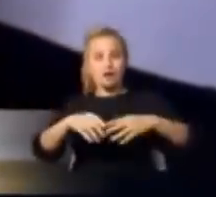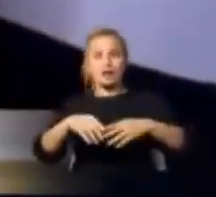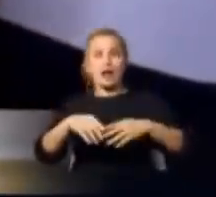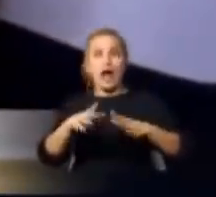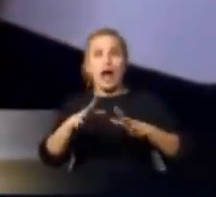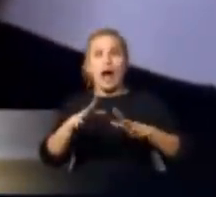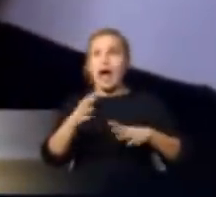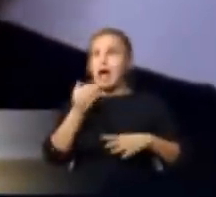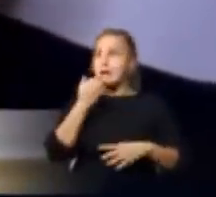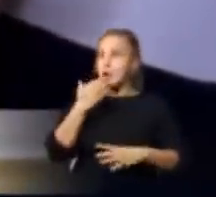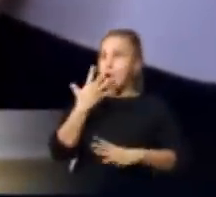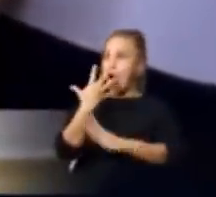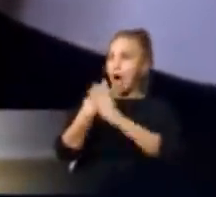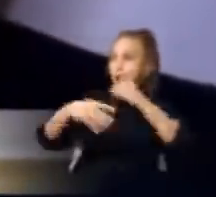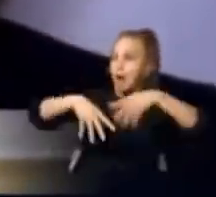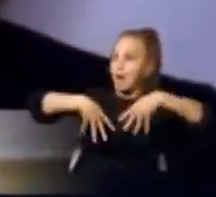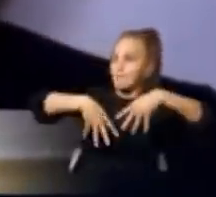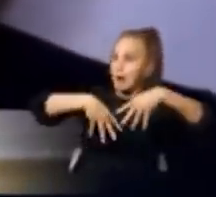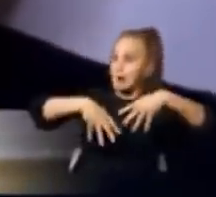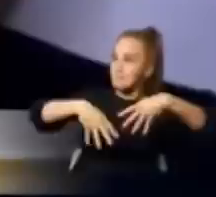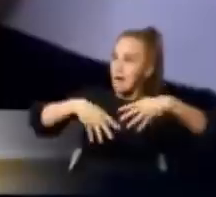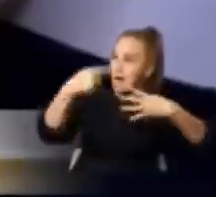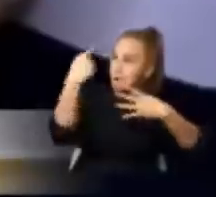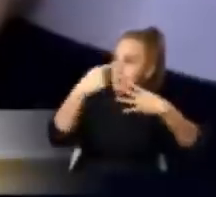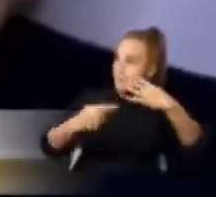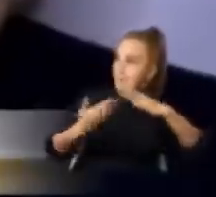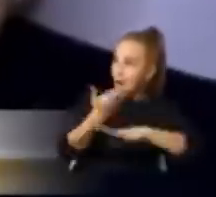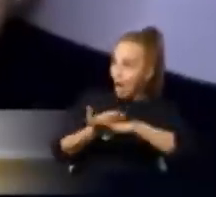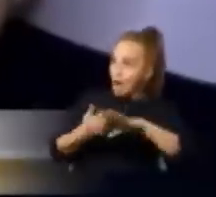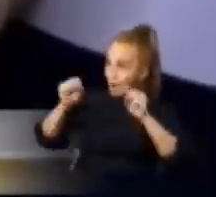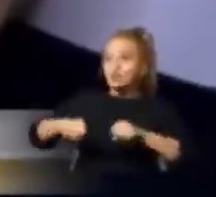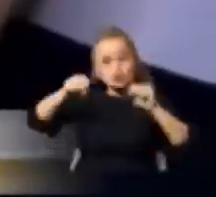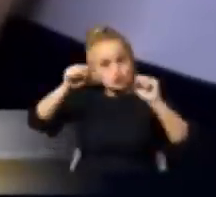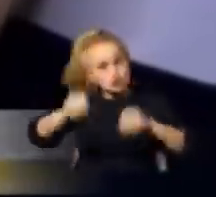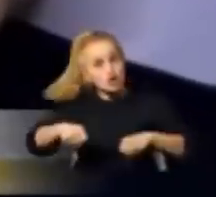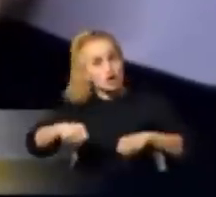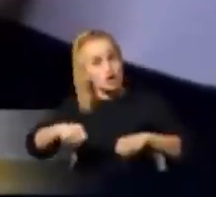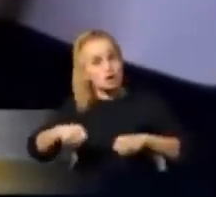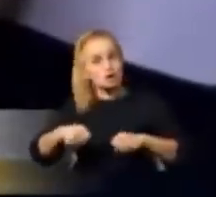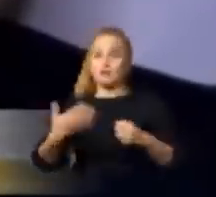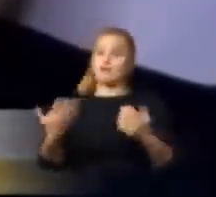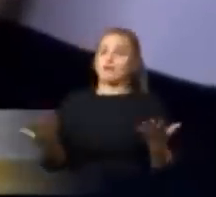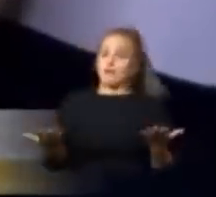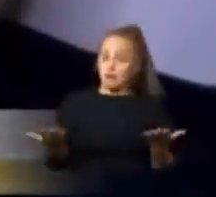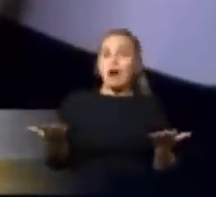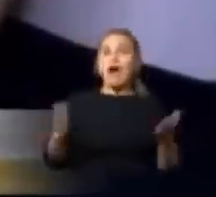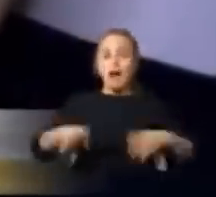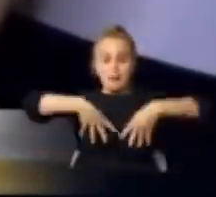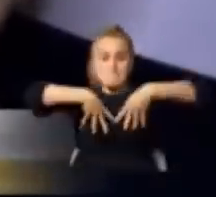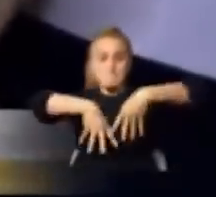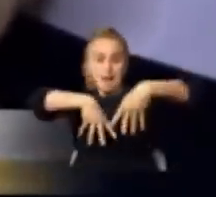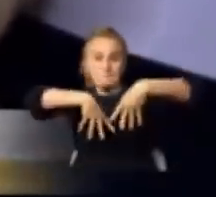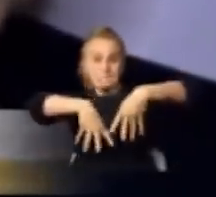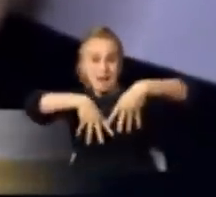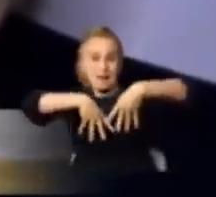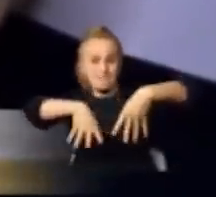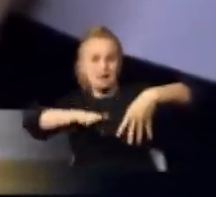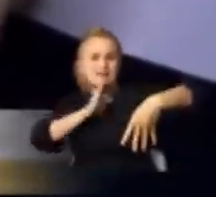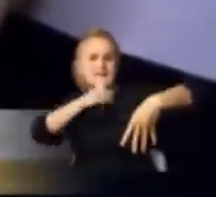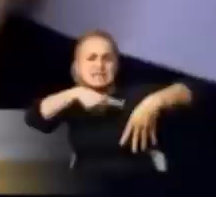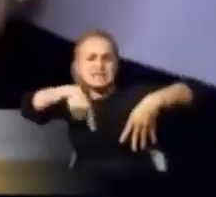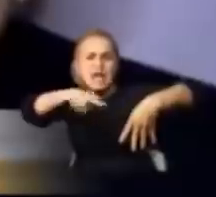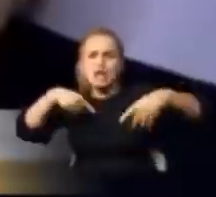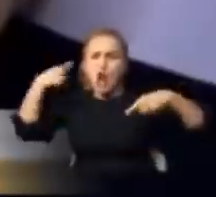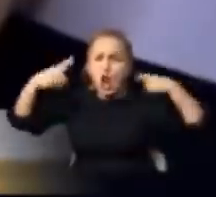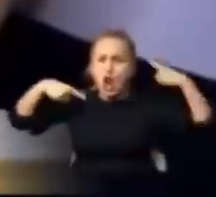social, para reclamar, para movilizarse. Porque es que aquí nos quieren presentar a quienes protestan como si fuera una especie